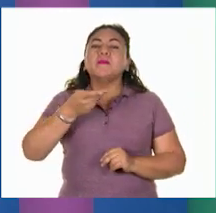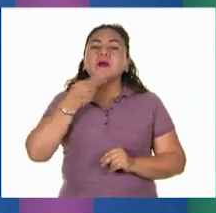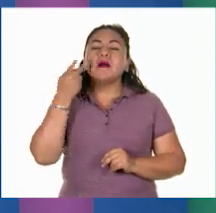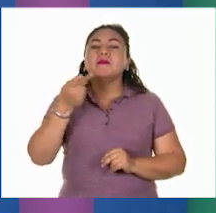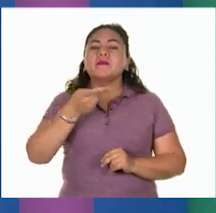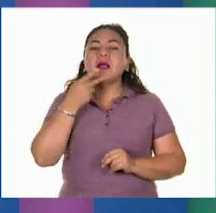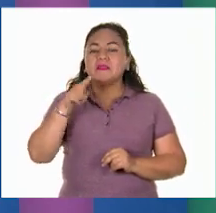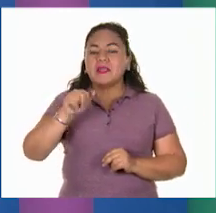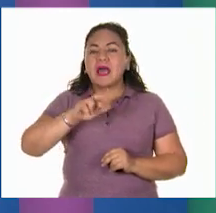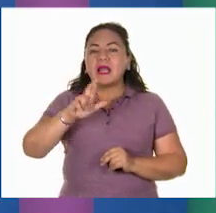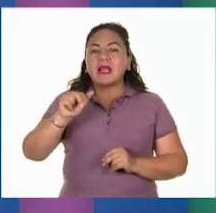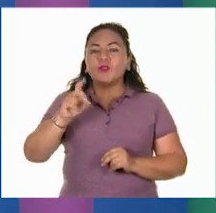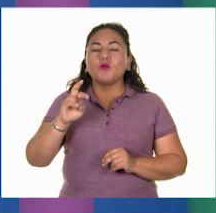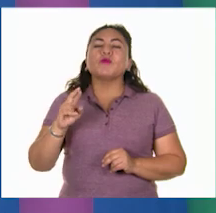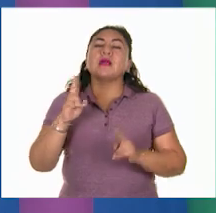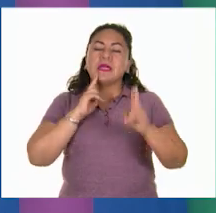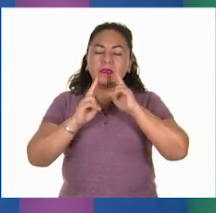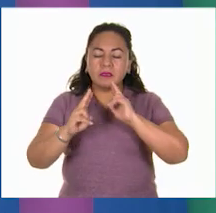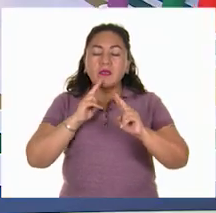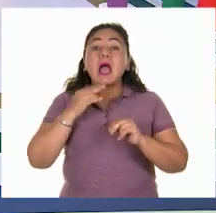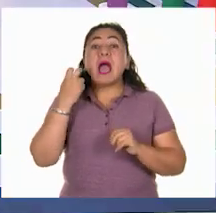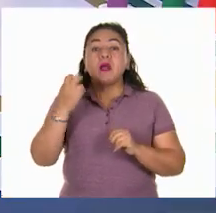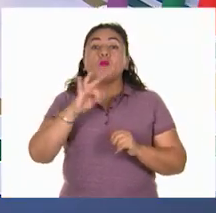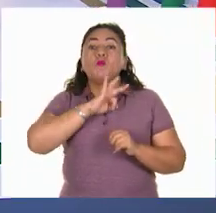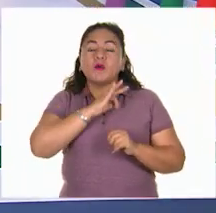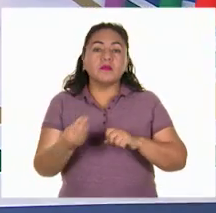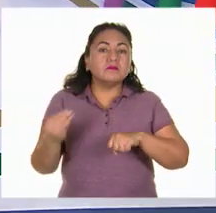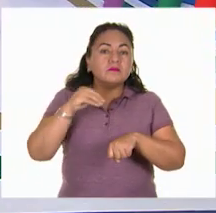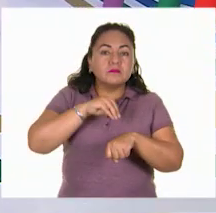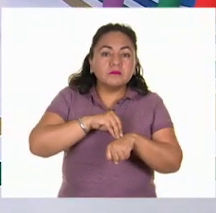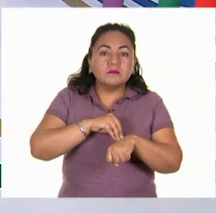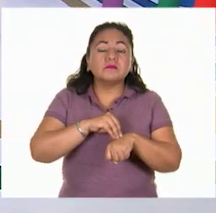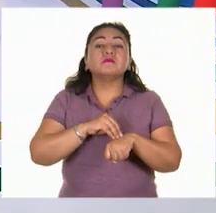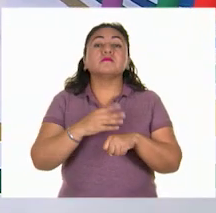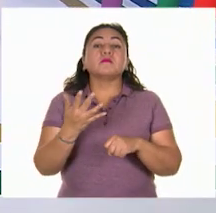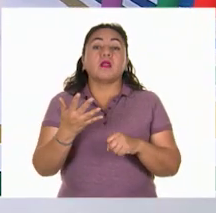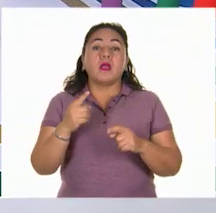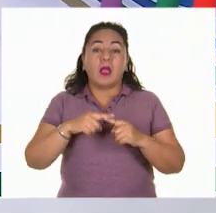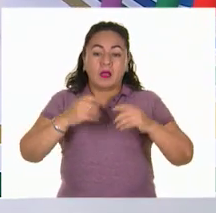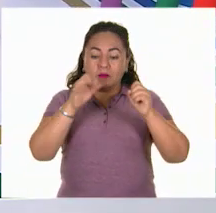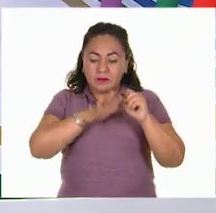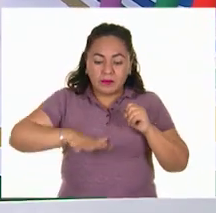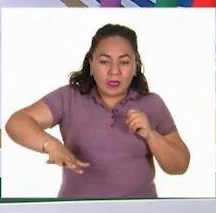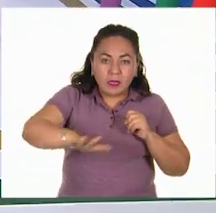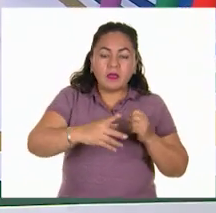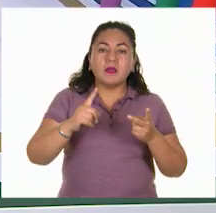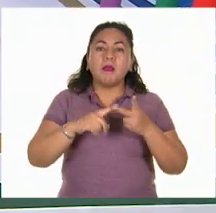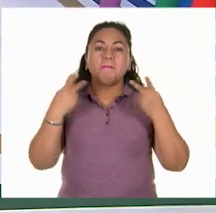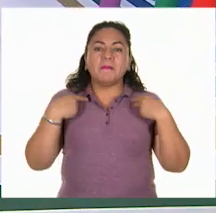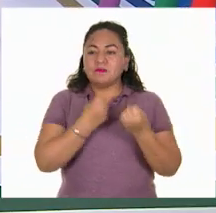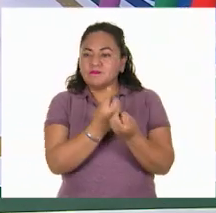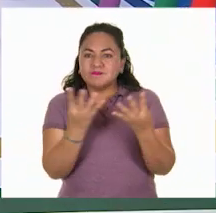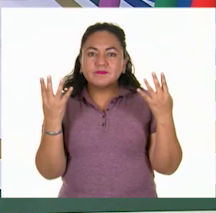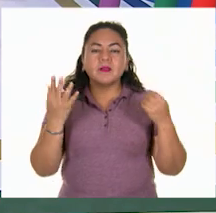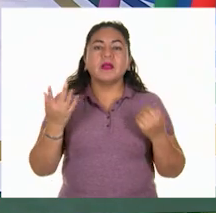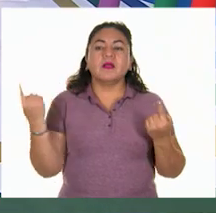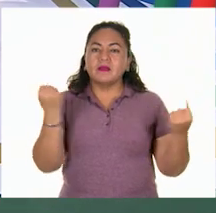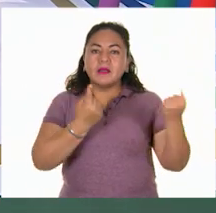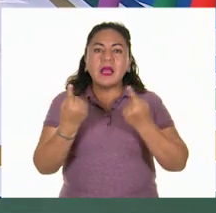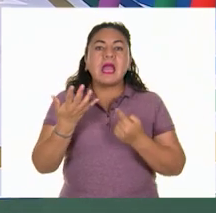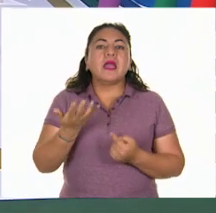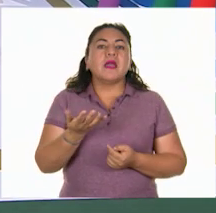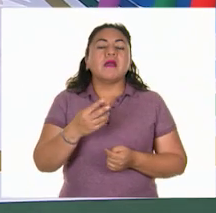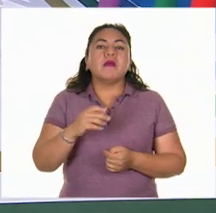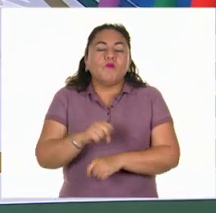transformarse en lugares a retratar en un escenario, en personajes con sus acciones, emociones y